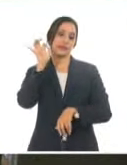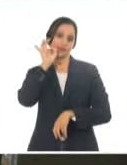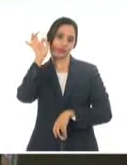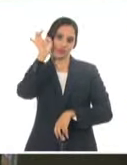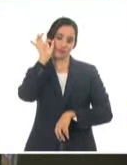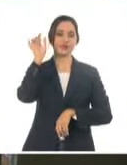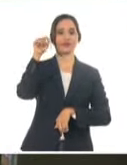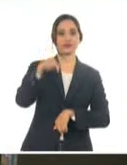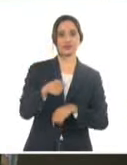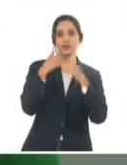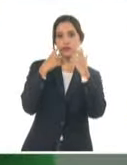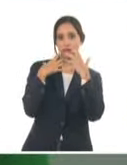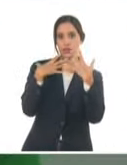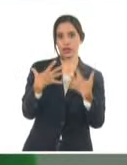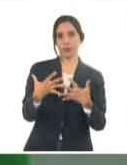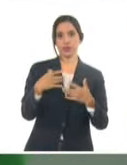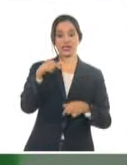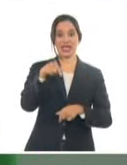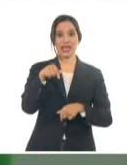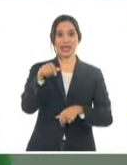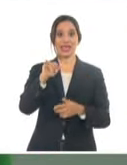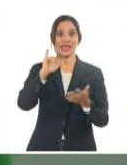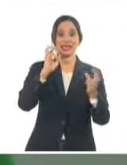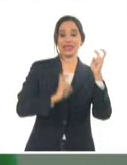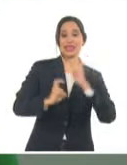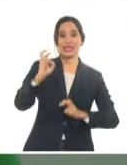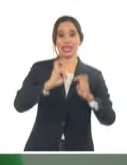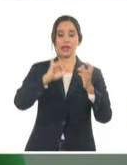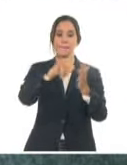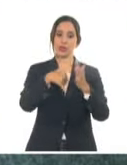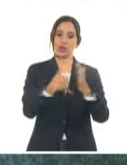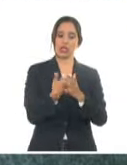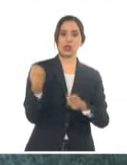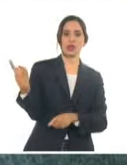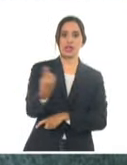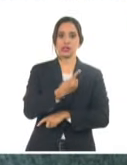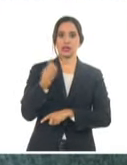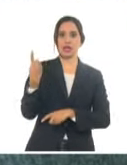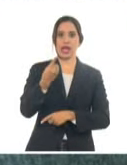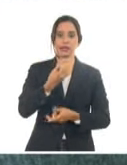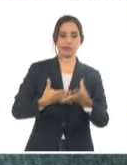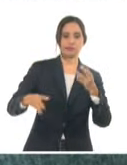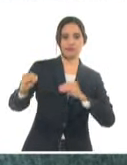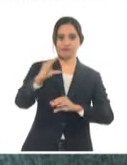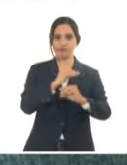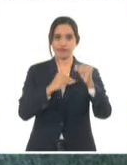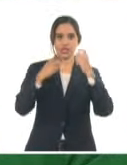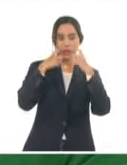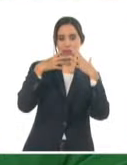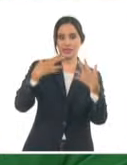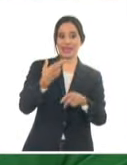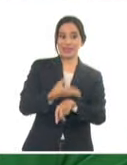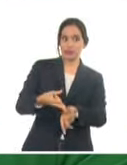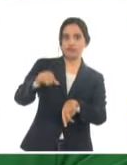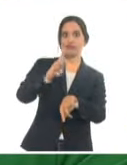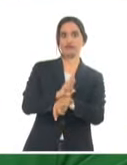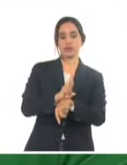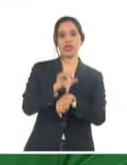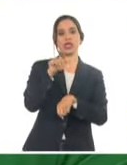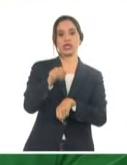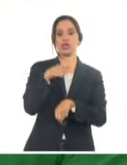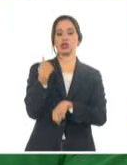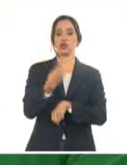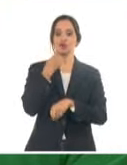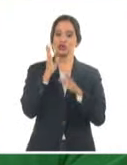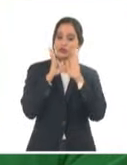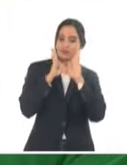de gestores en adherencia forma parte de un proyecto nacional con miradas en la capacitación y la prevención. Estamos enfrascados en